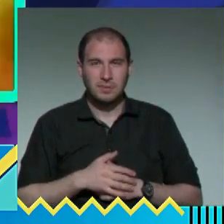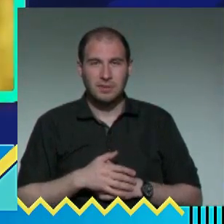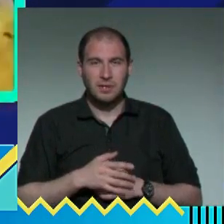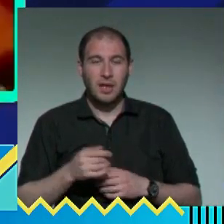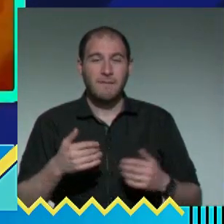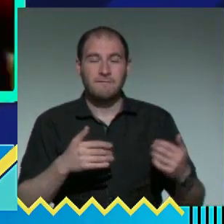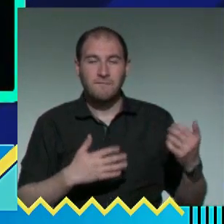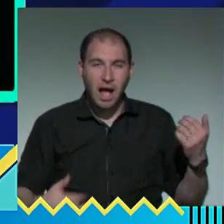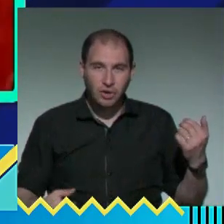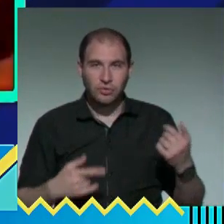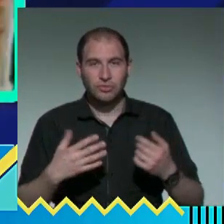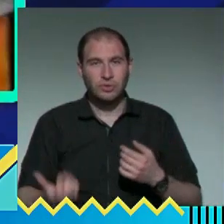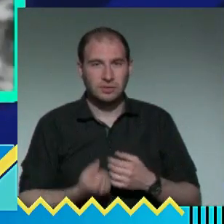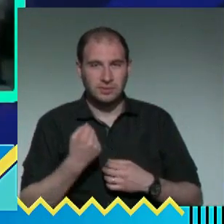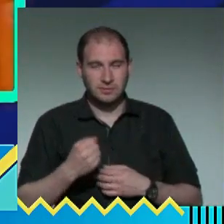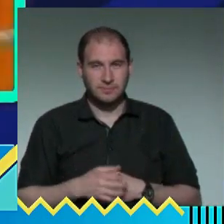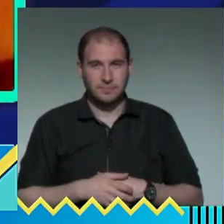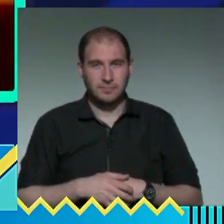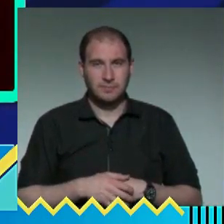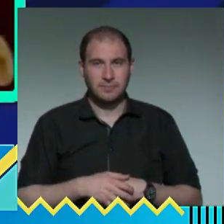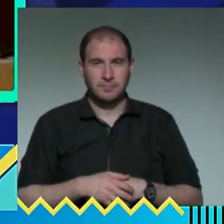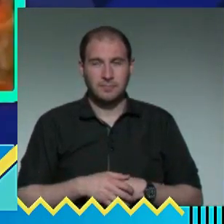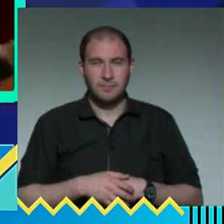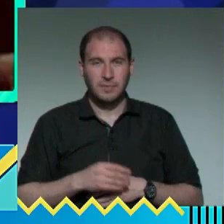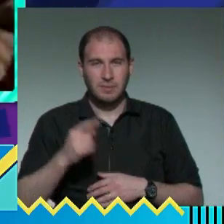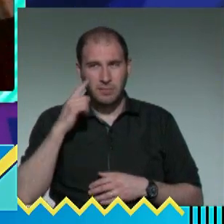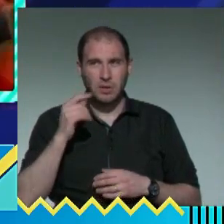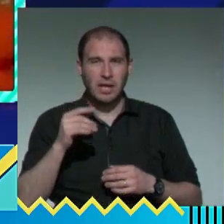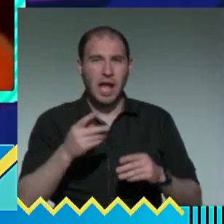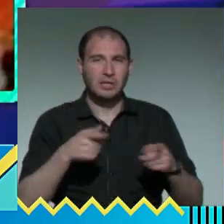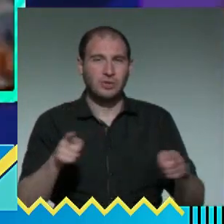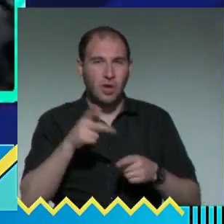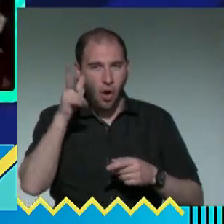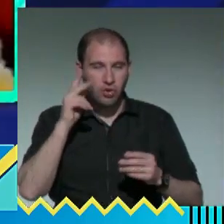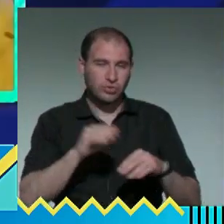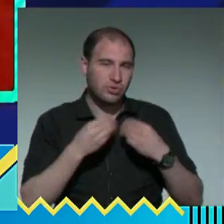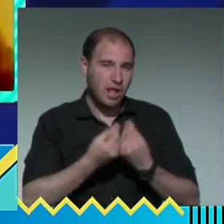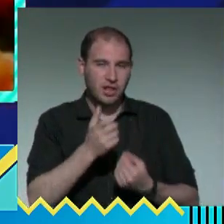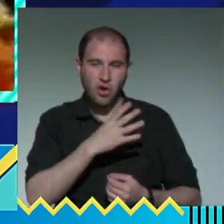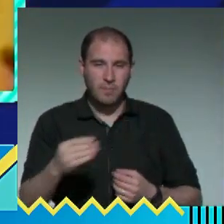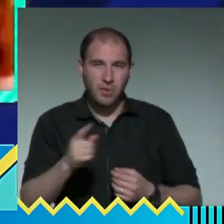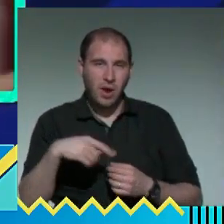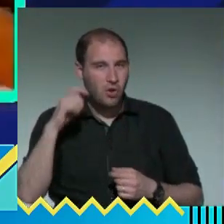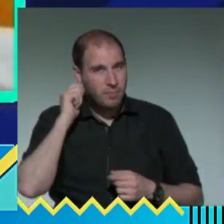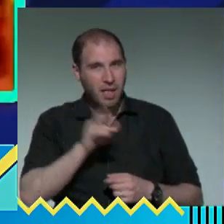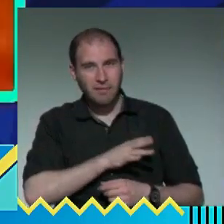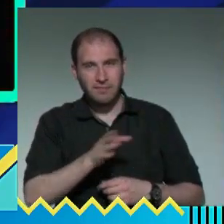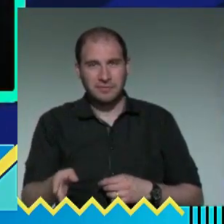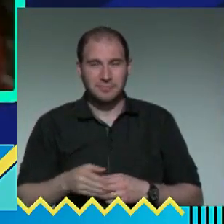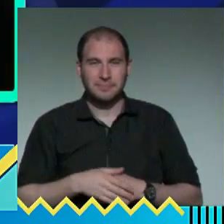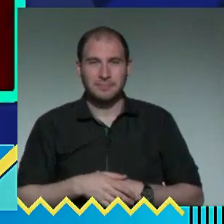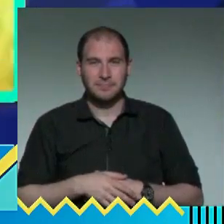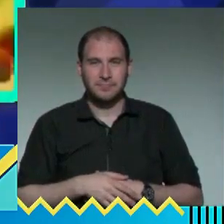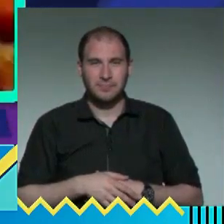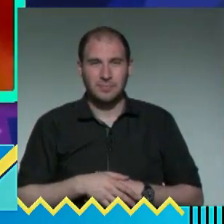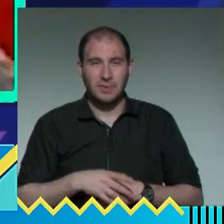consigamos un bajo, toca el bajo, y sacate, me acuerdo que sacamos 8 canciones y fuimos a tocar un cumpleaños.